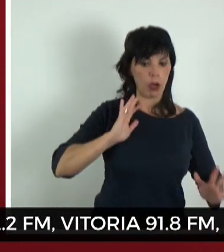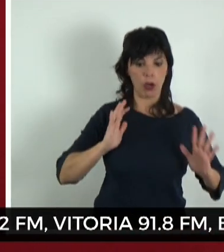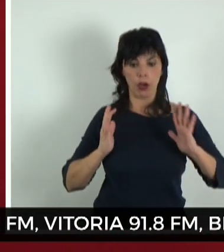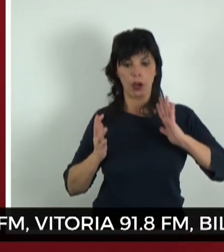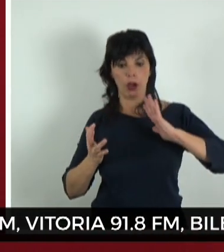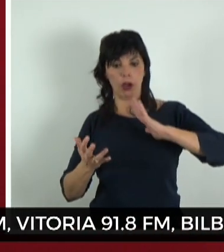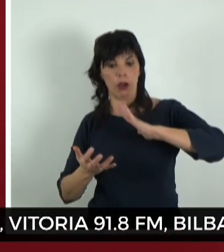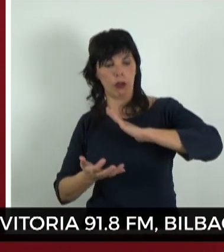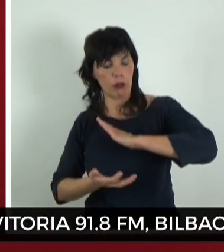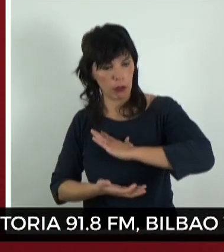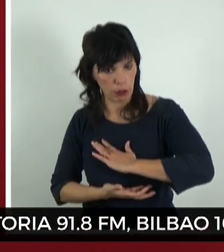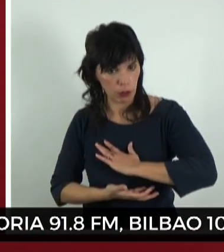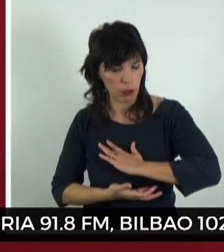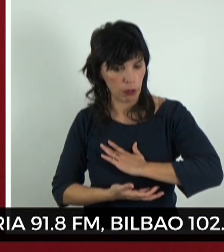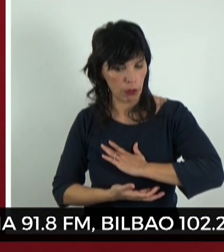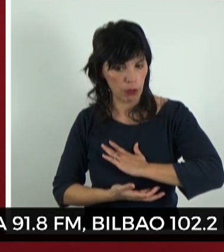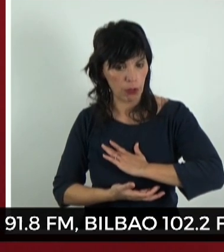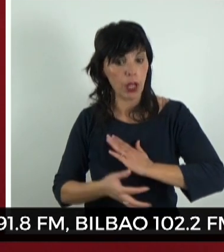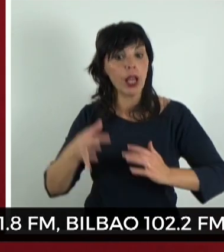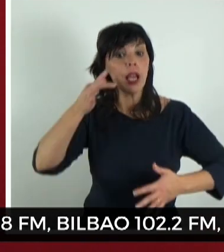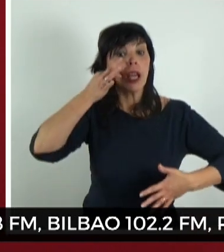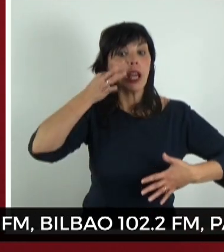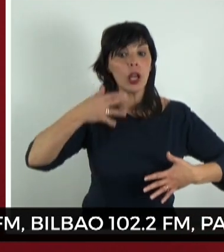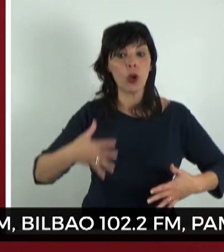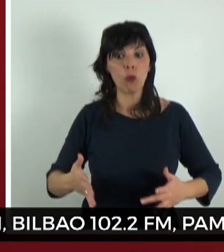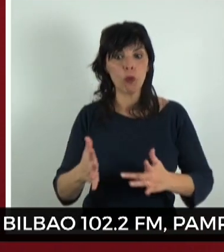El cuerpo de Jesucristo era el tabernáculo perfecto.